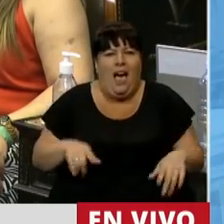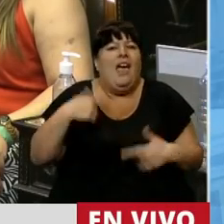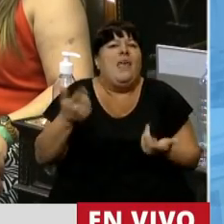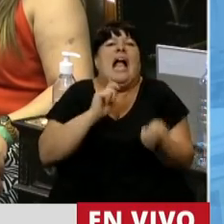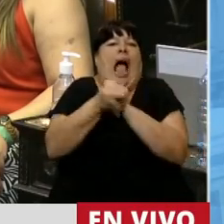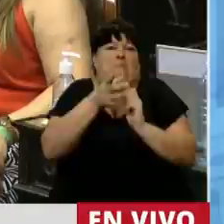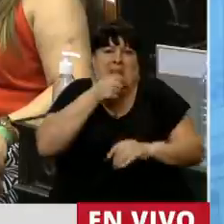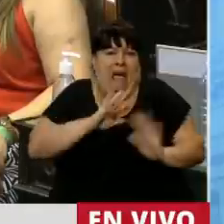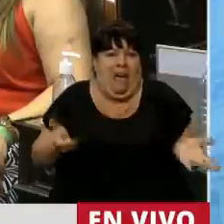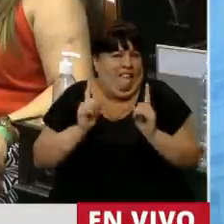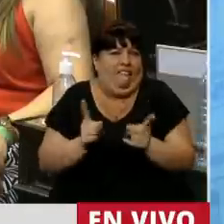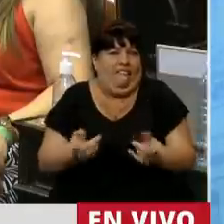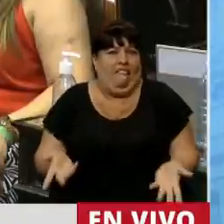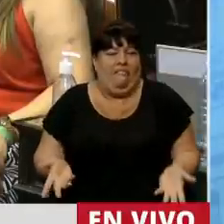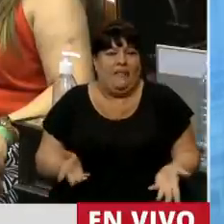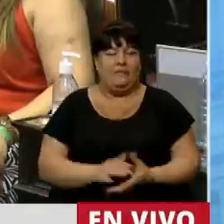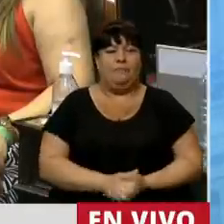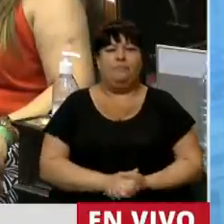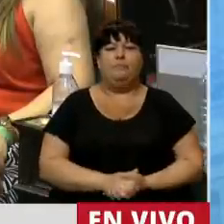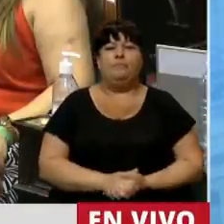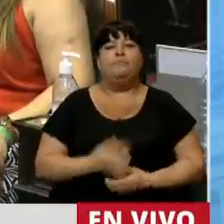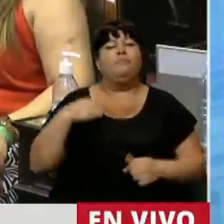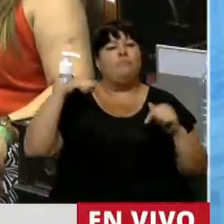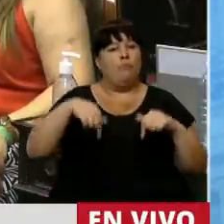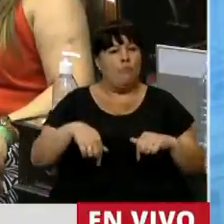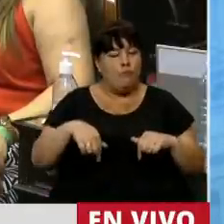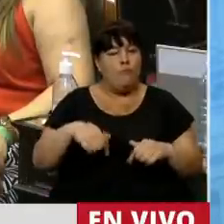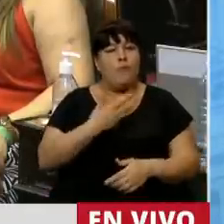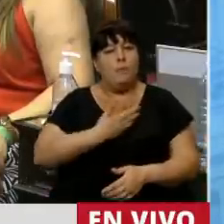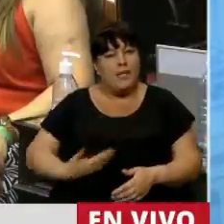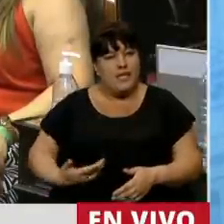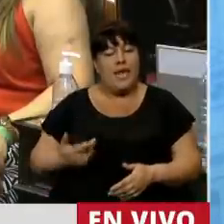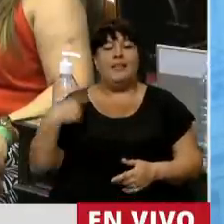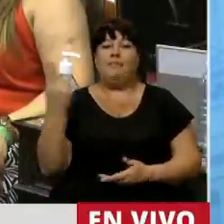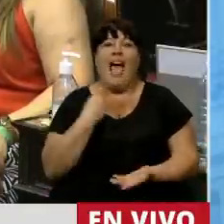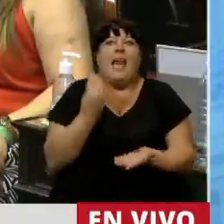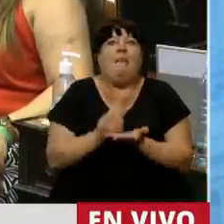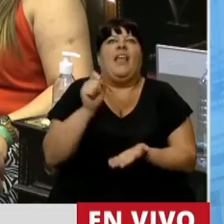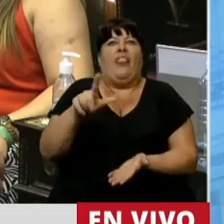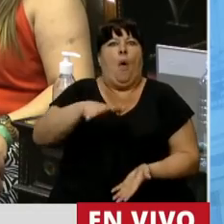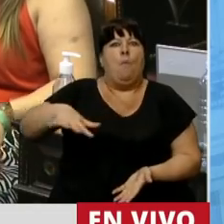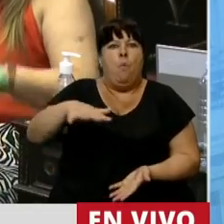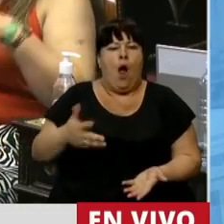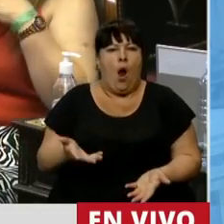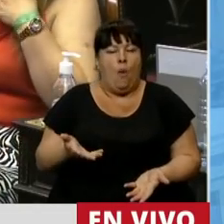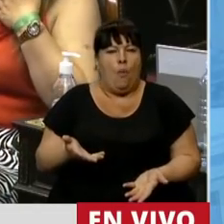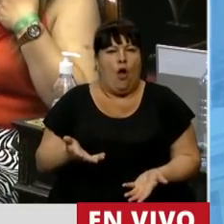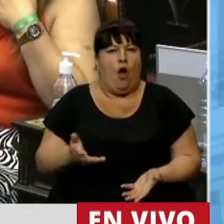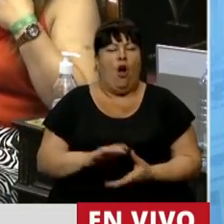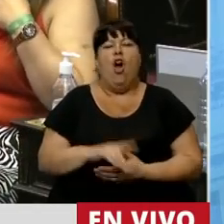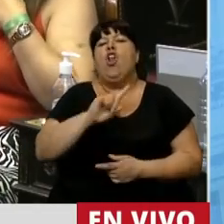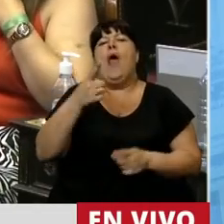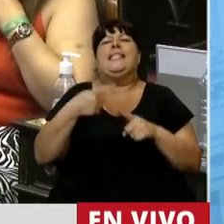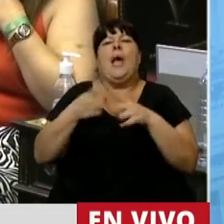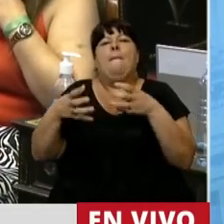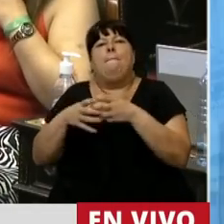habrá cambiado. Acá estamos, señor presidente, los representantes del pueblo. No de un